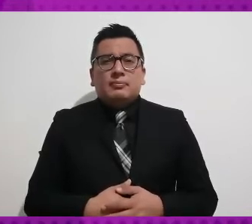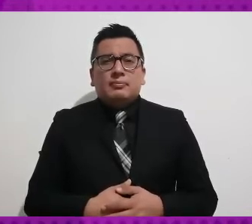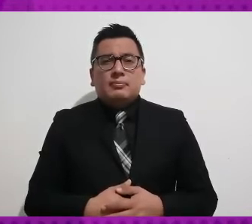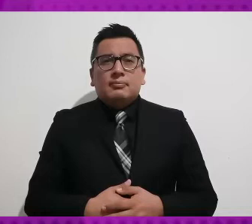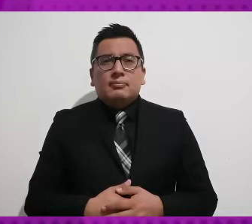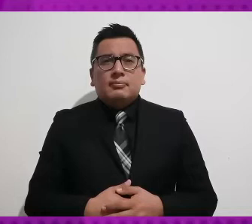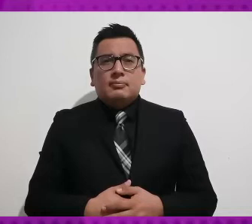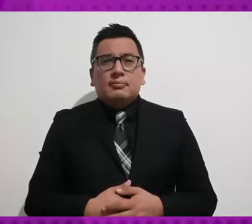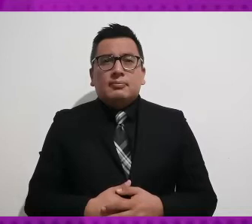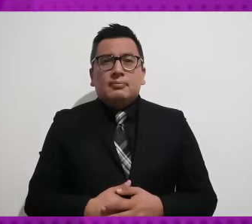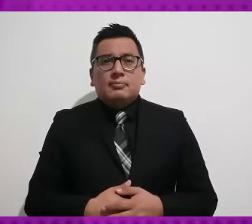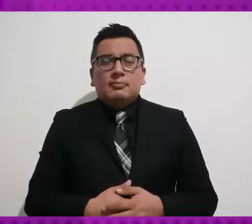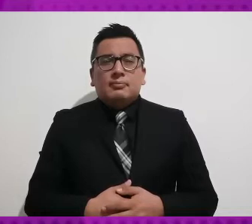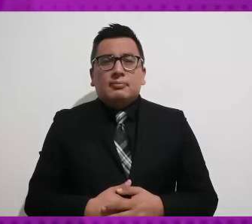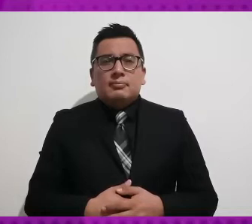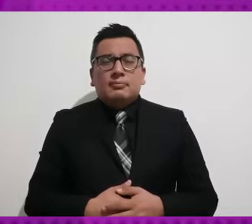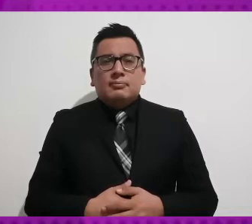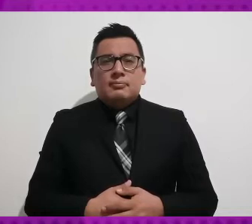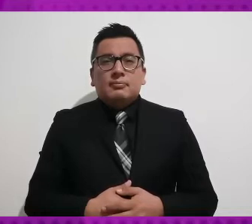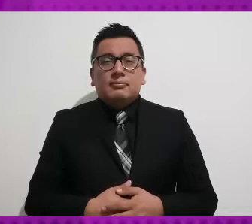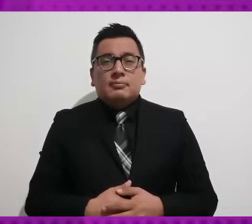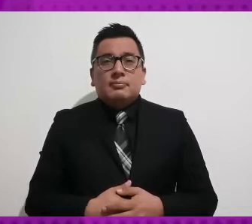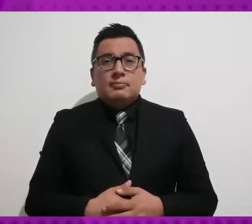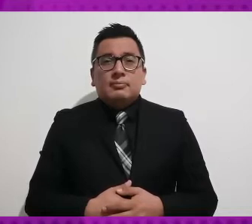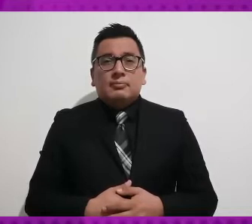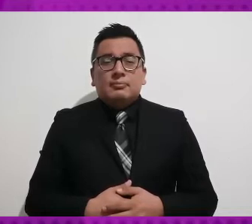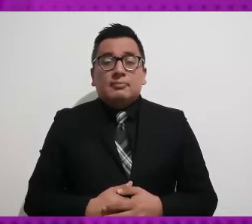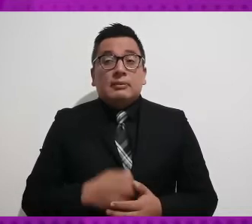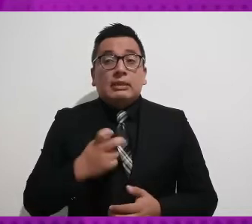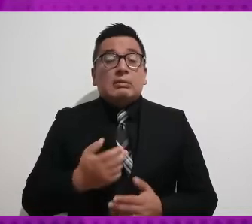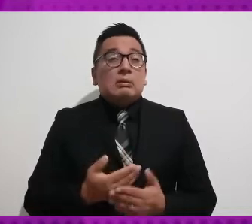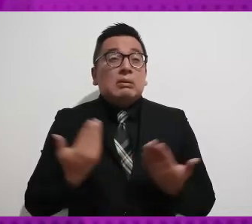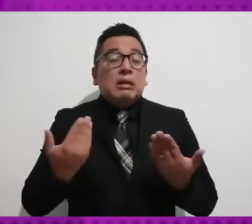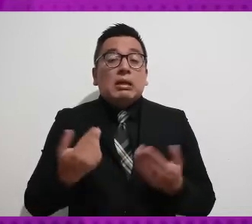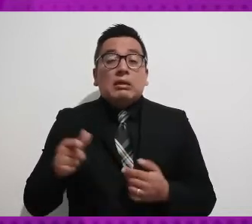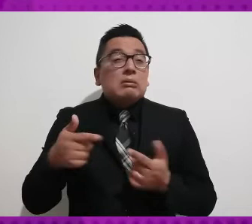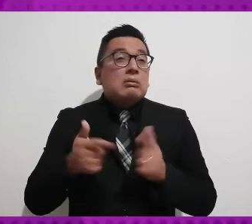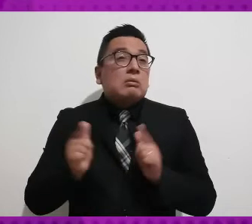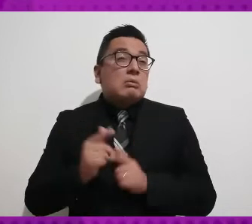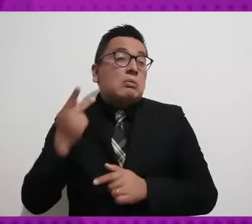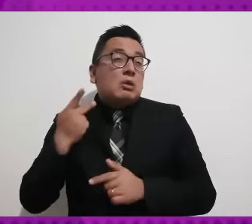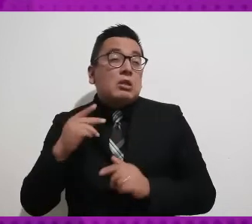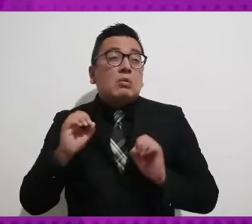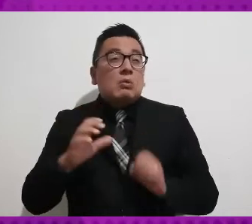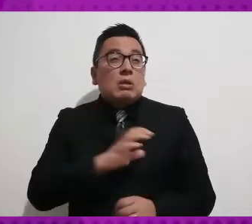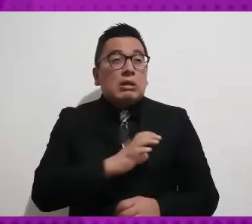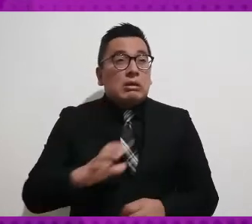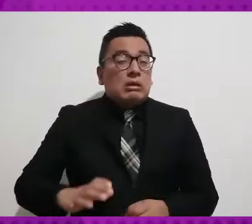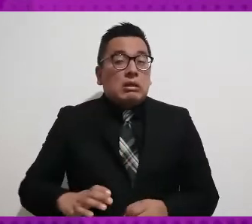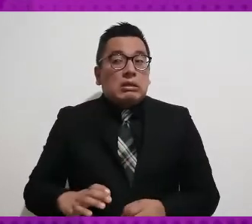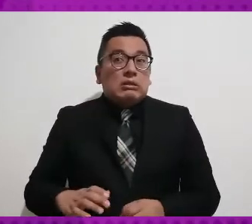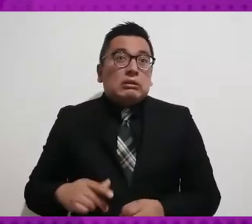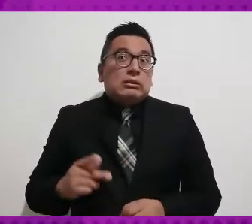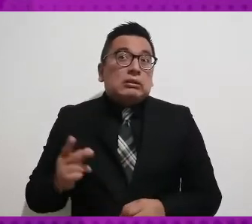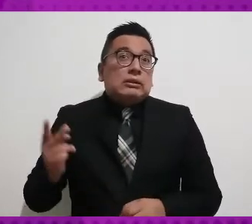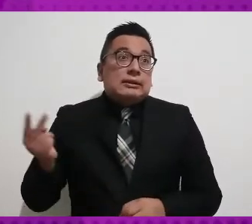la ciudadanía y de lo que habrá que pensar o valorar por parte de los partidos políticos y de los candidatos, de qué es lo que le